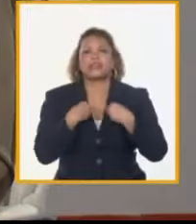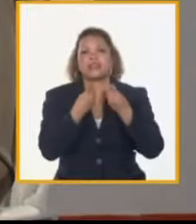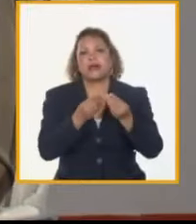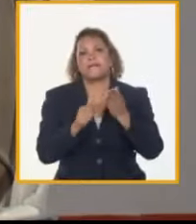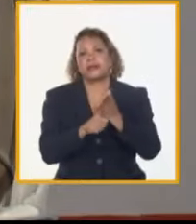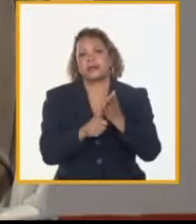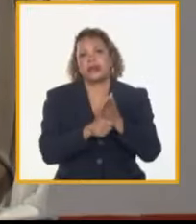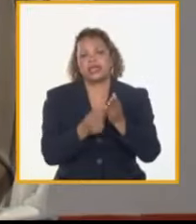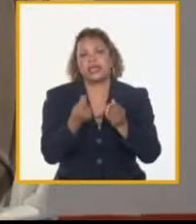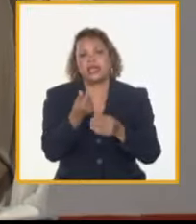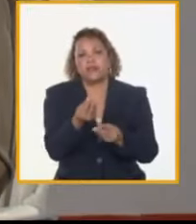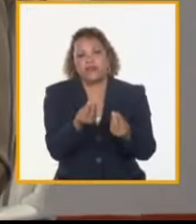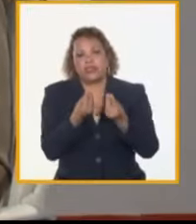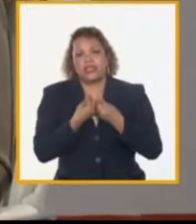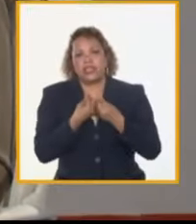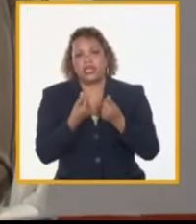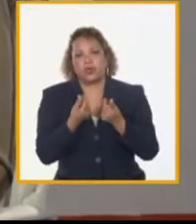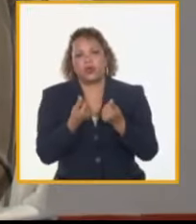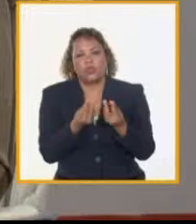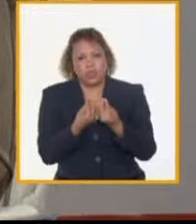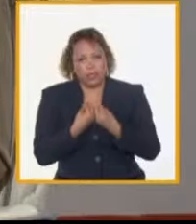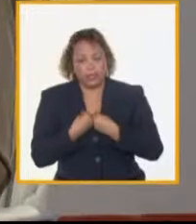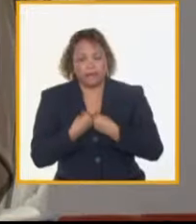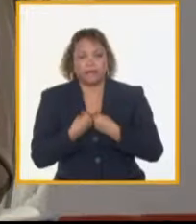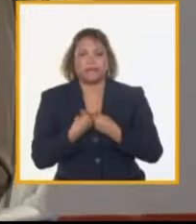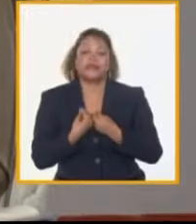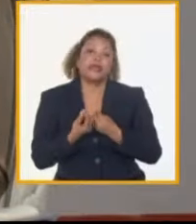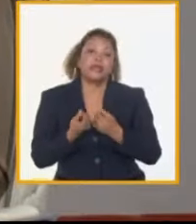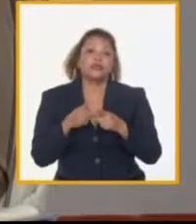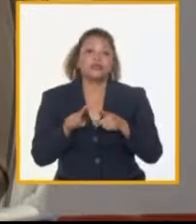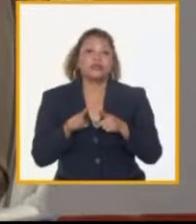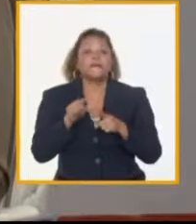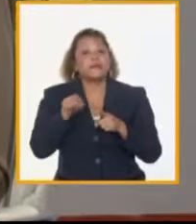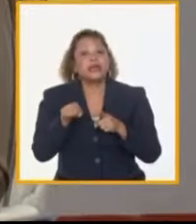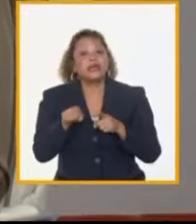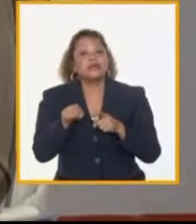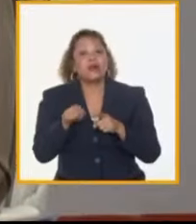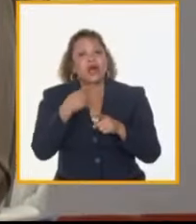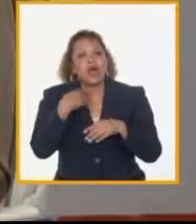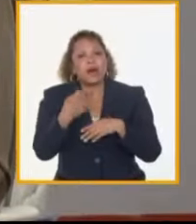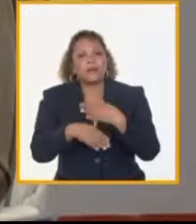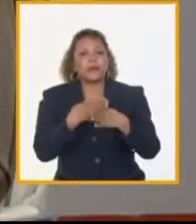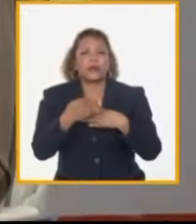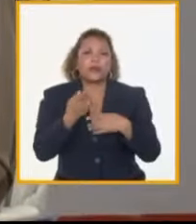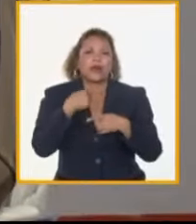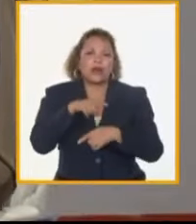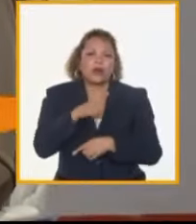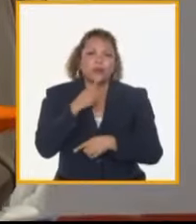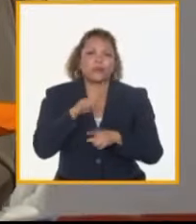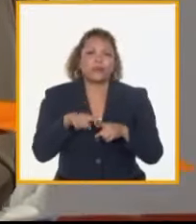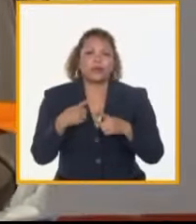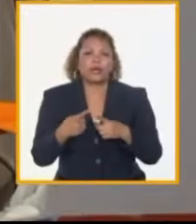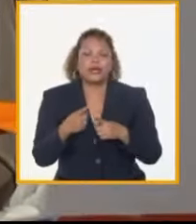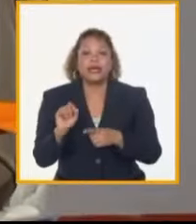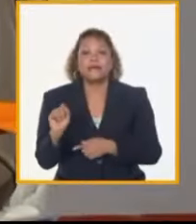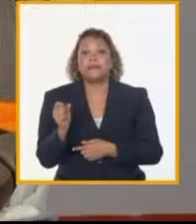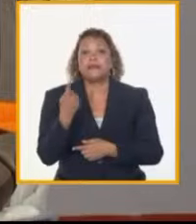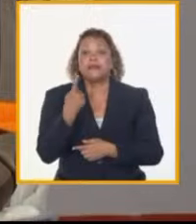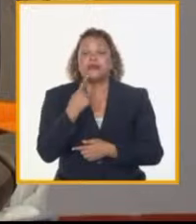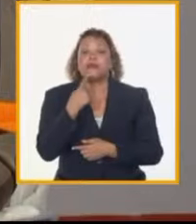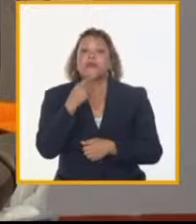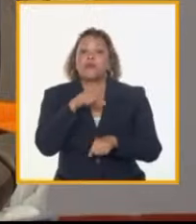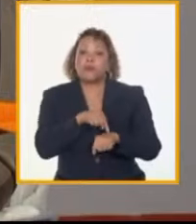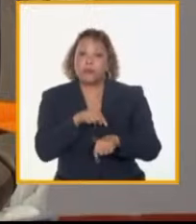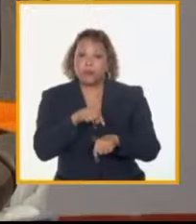una vez que nosotros se toma la decisión de modificar, se expone claramente que era el primer paso o el primer